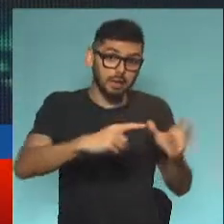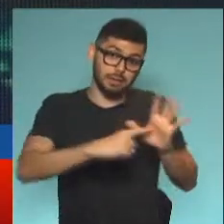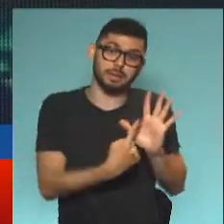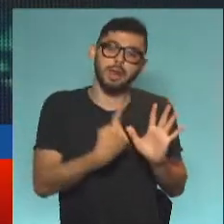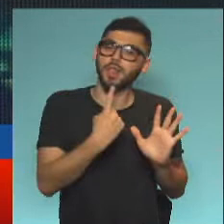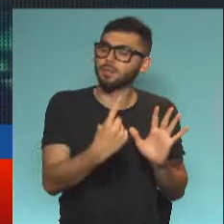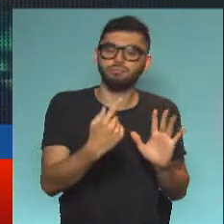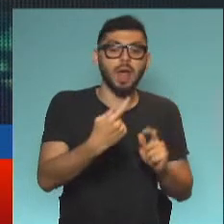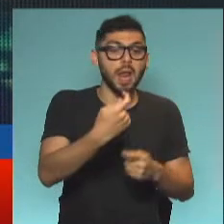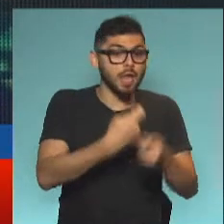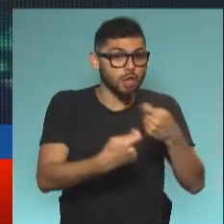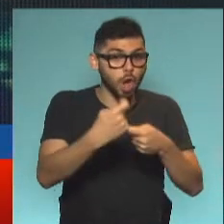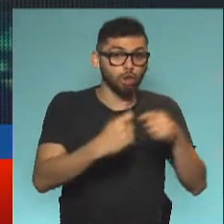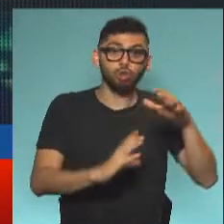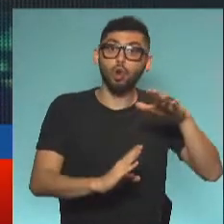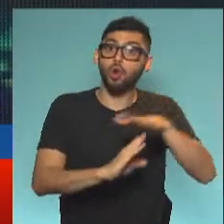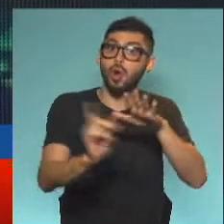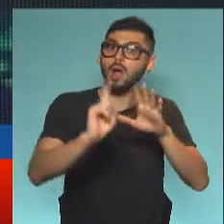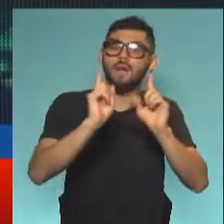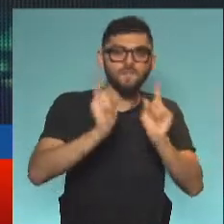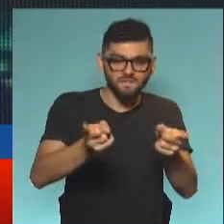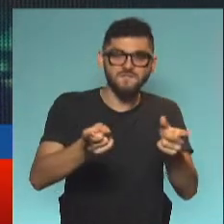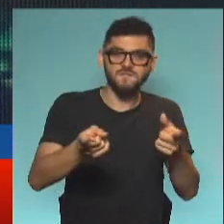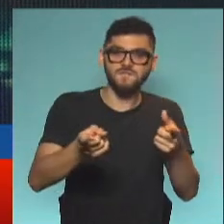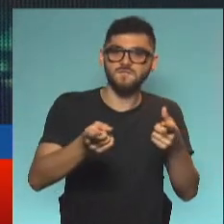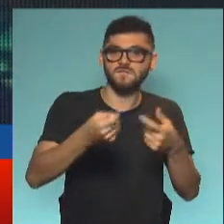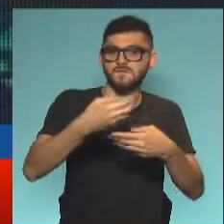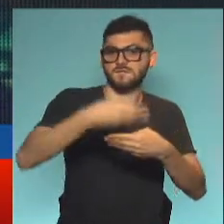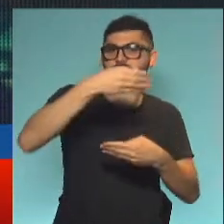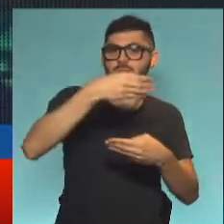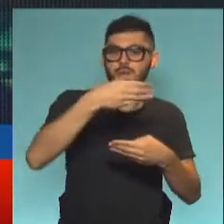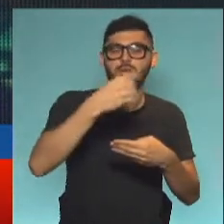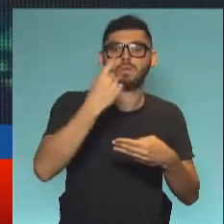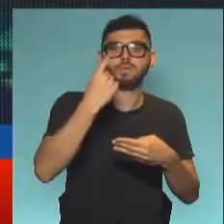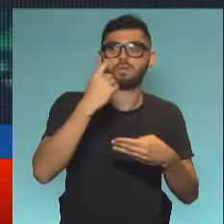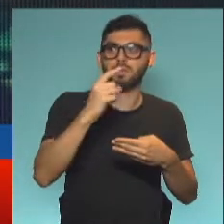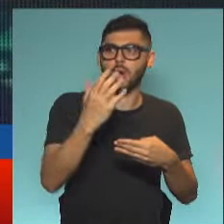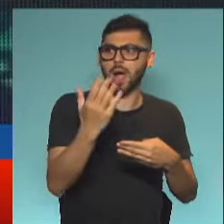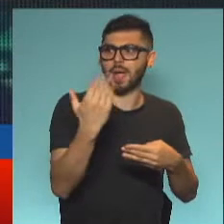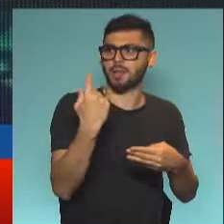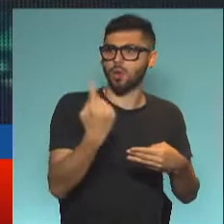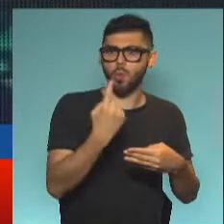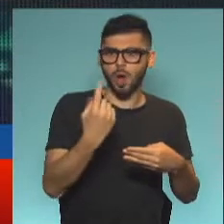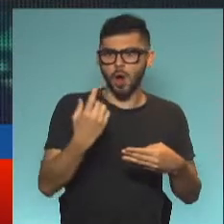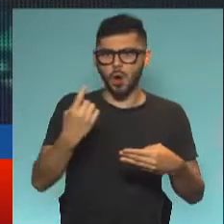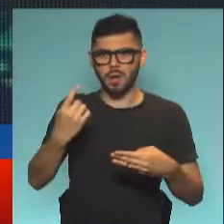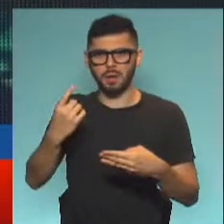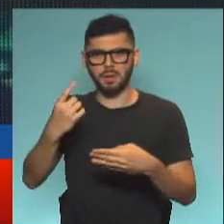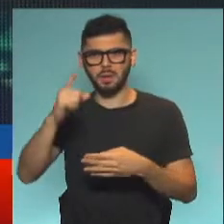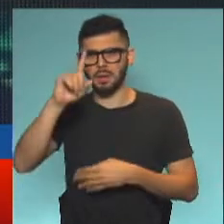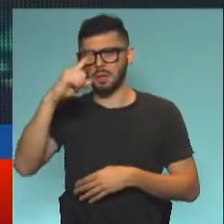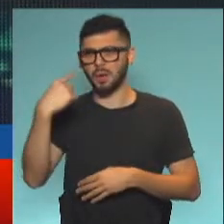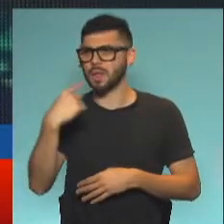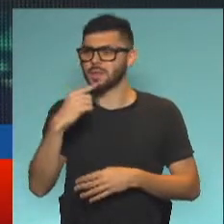que seguir atendiendo al público. Y habíamos escuchado una hora antes y el concepto que había quedado, la entrelínea que había quedado, que